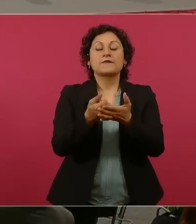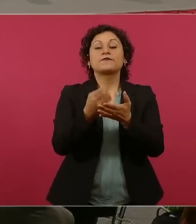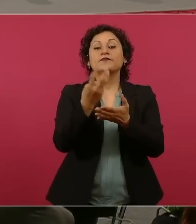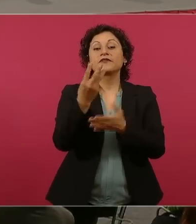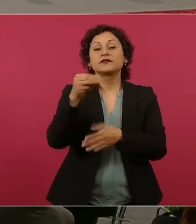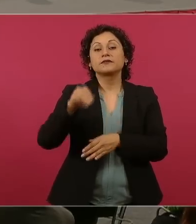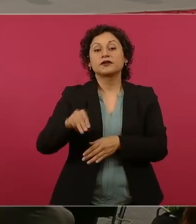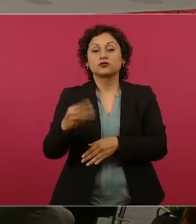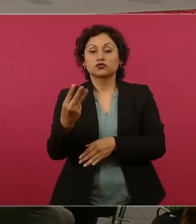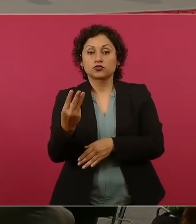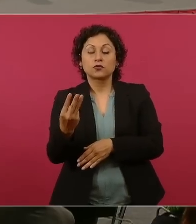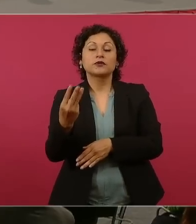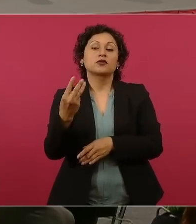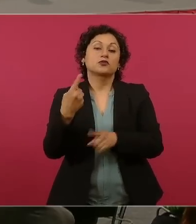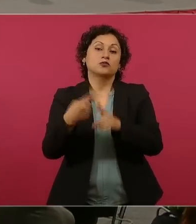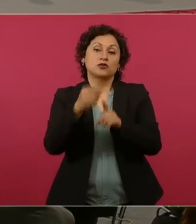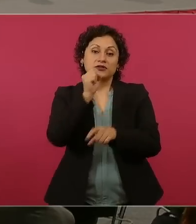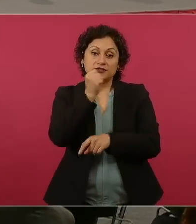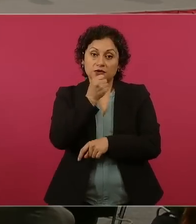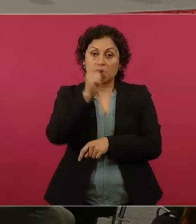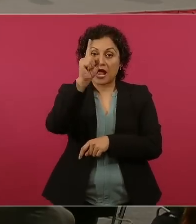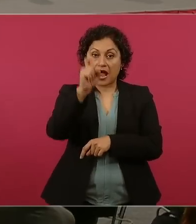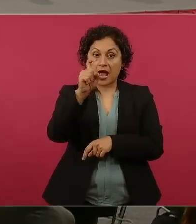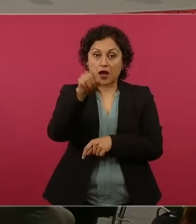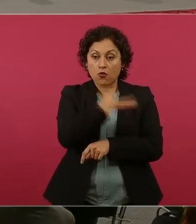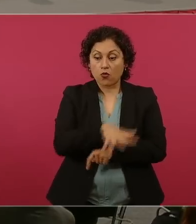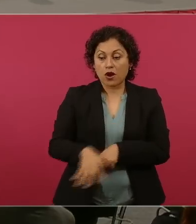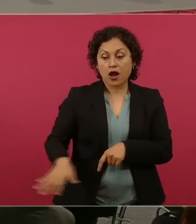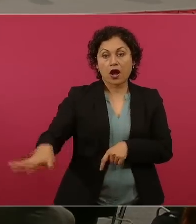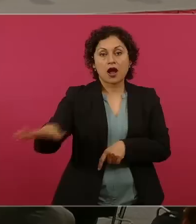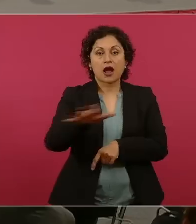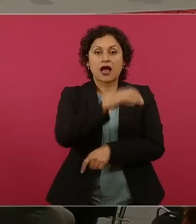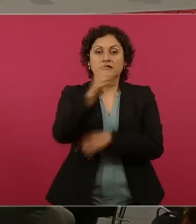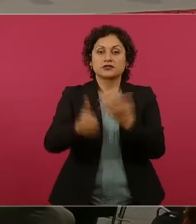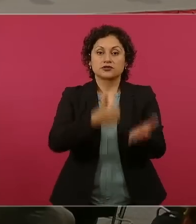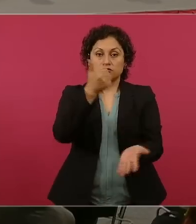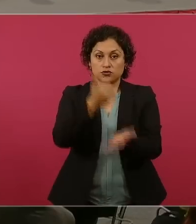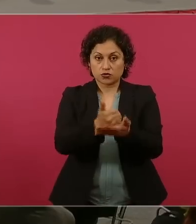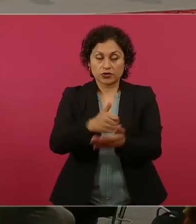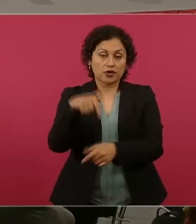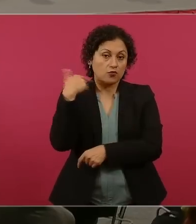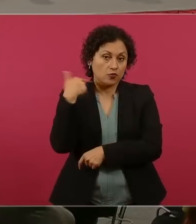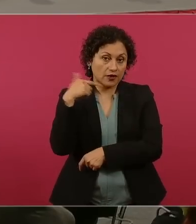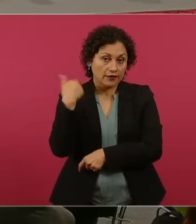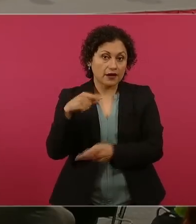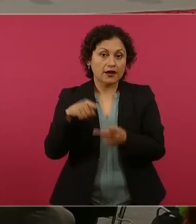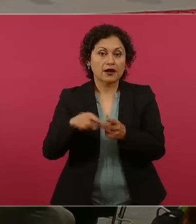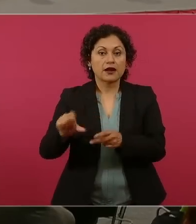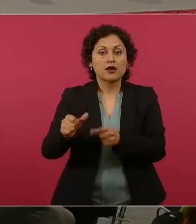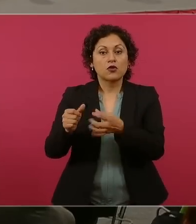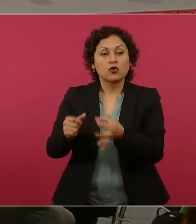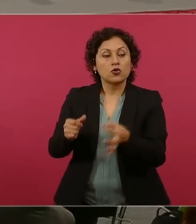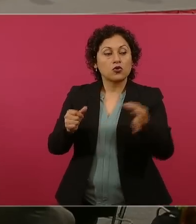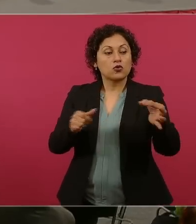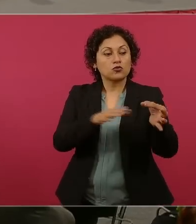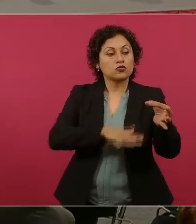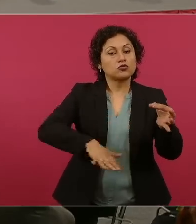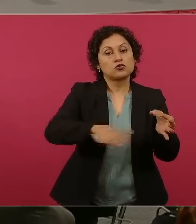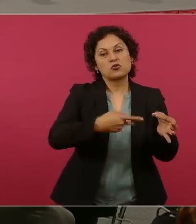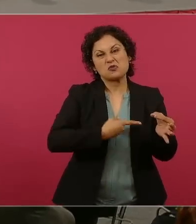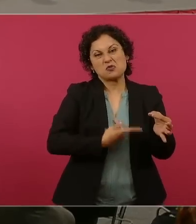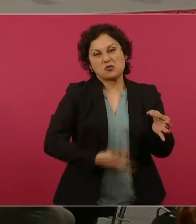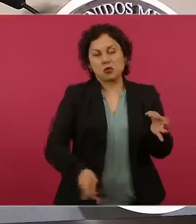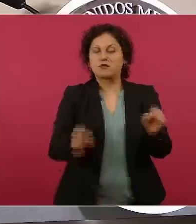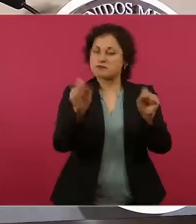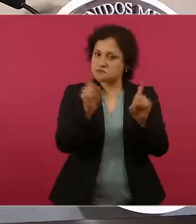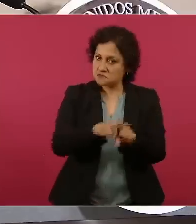de agua a la zona metropolitana de Guadalajara, a la zona más pobre de la zona metropolitana de Guadalajara,